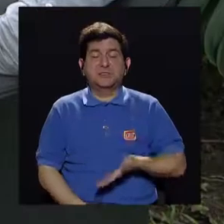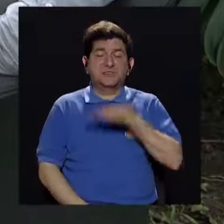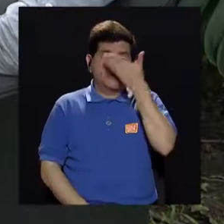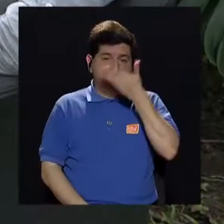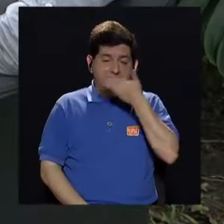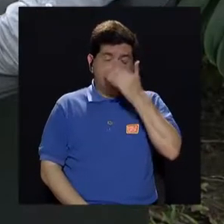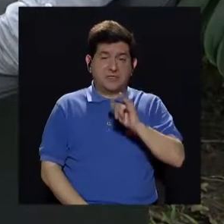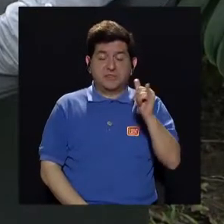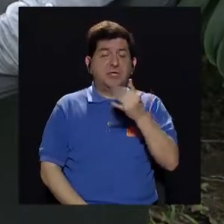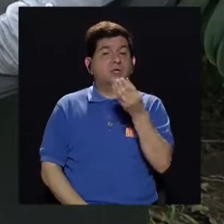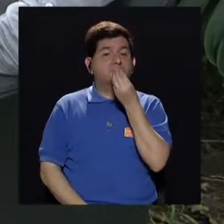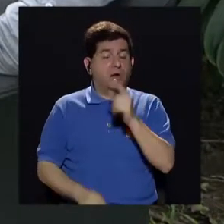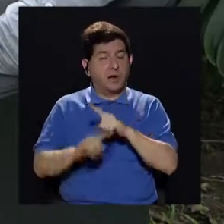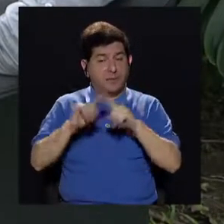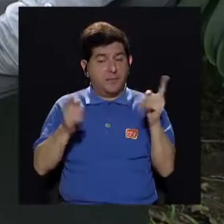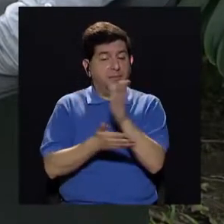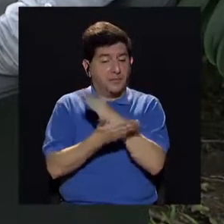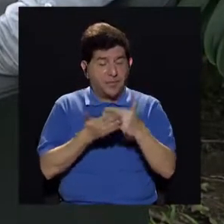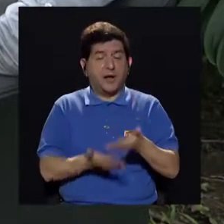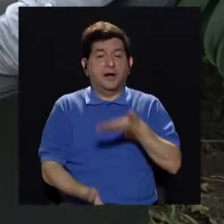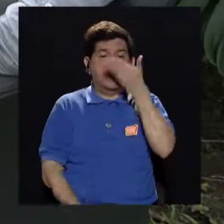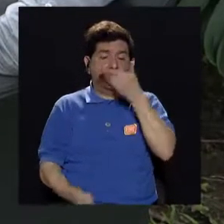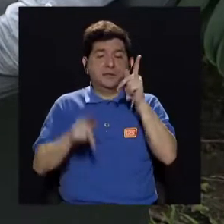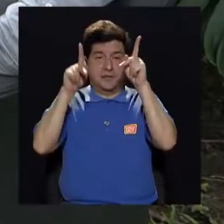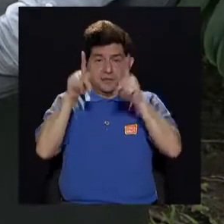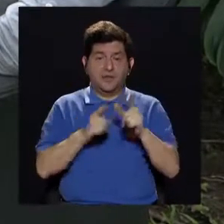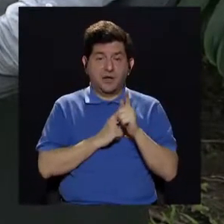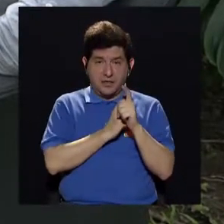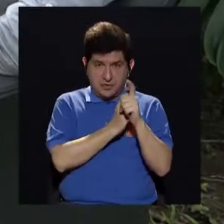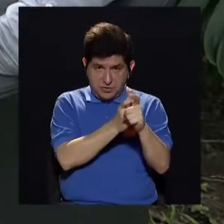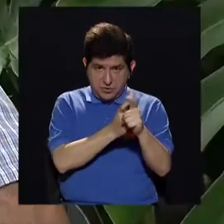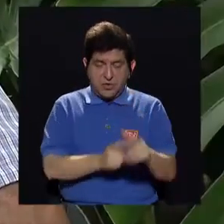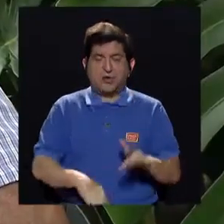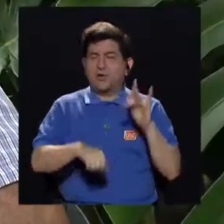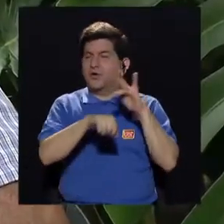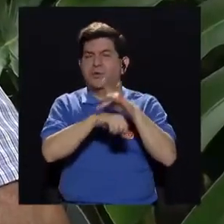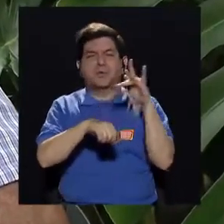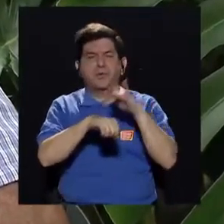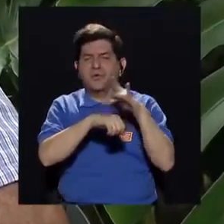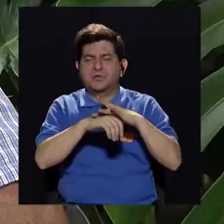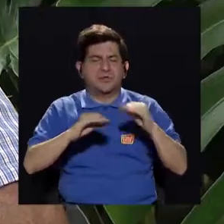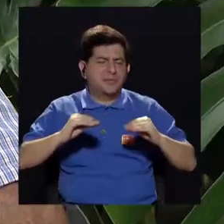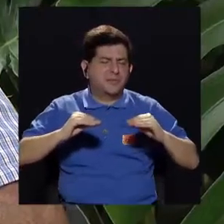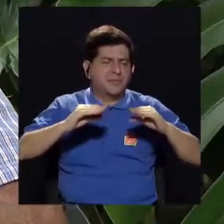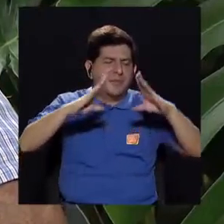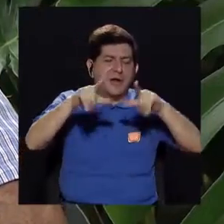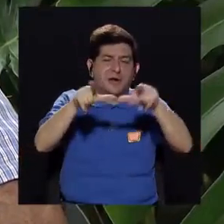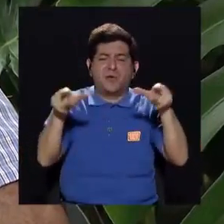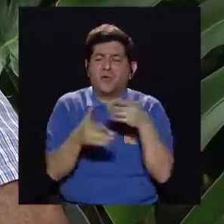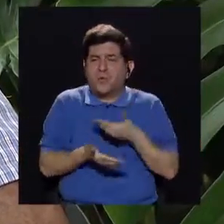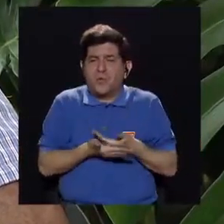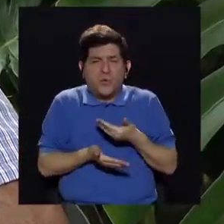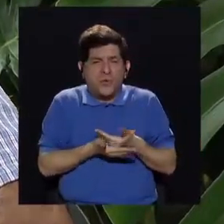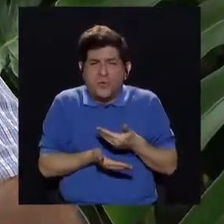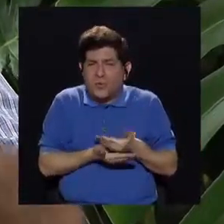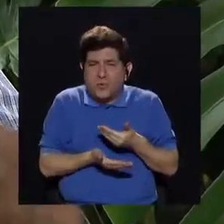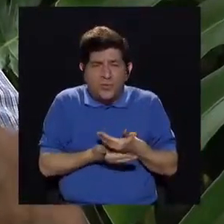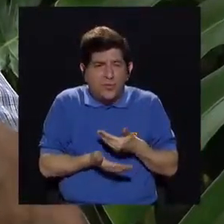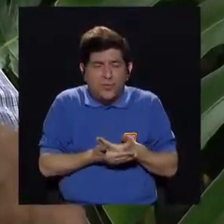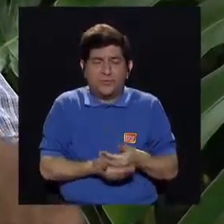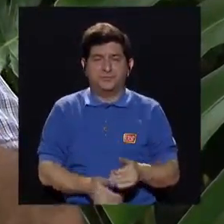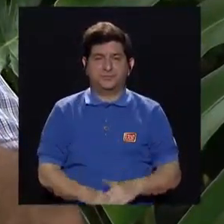en parte la comida también, pero en parte la respiración. La gente que corre en horas muy tempranas, en la madrugada o en lugares muy húmedos,